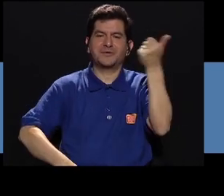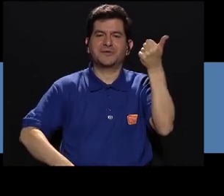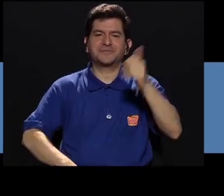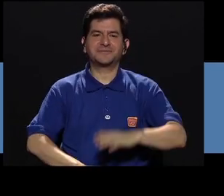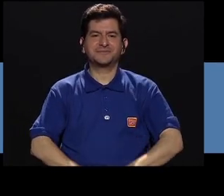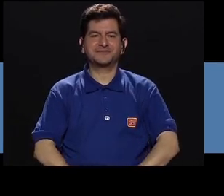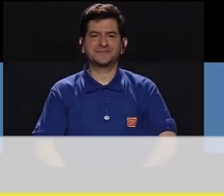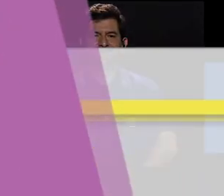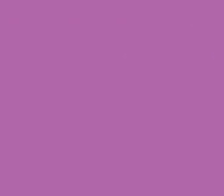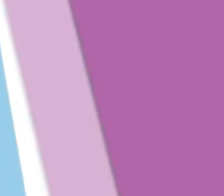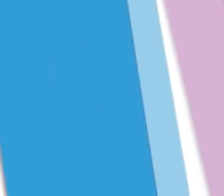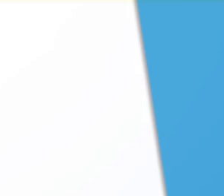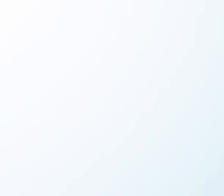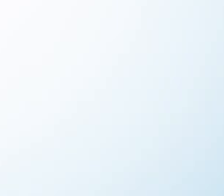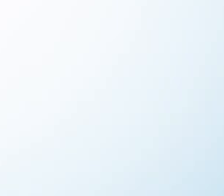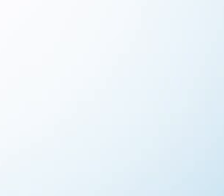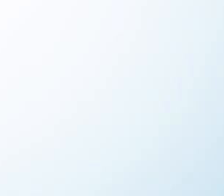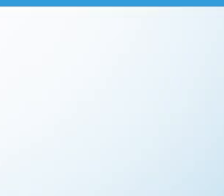mejor